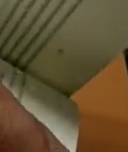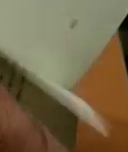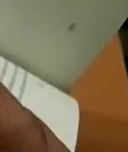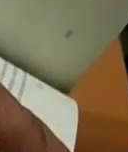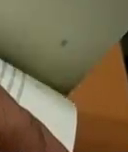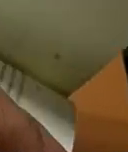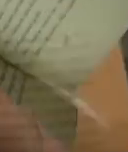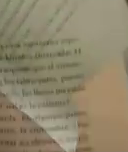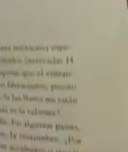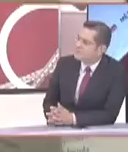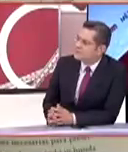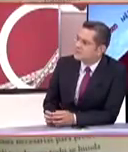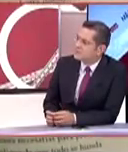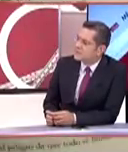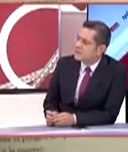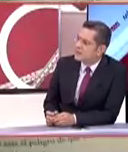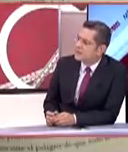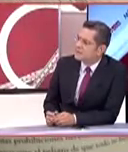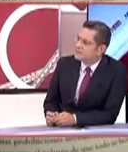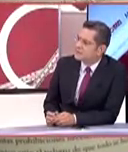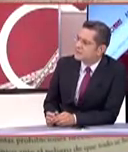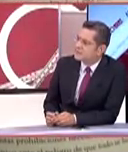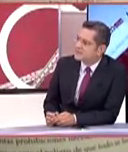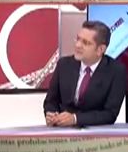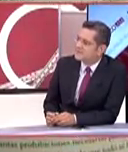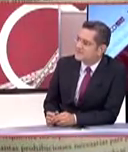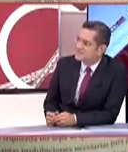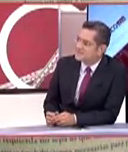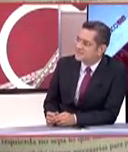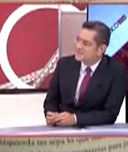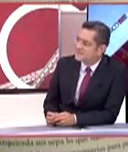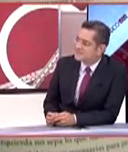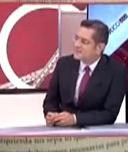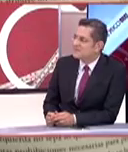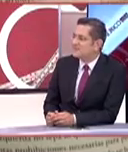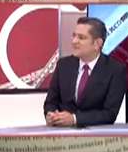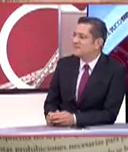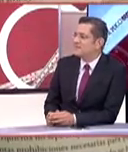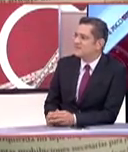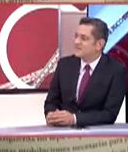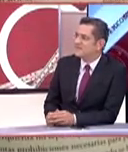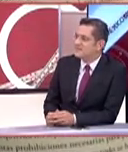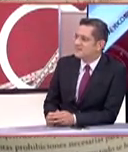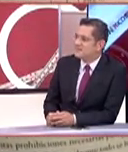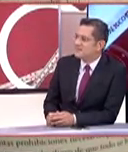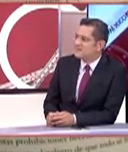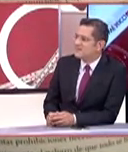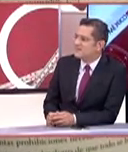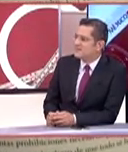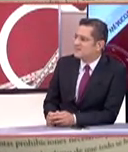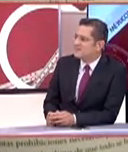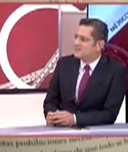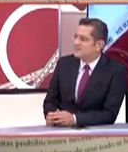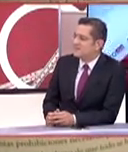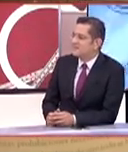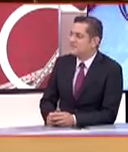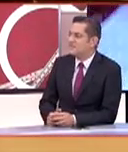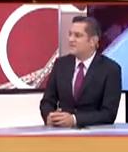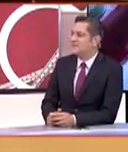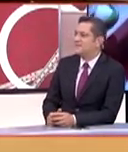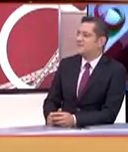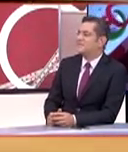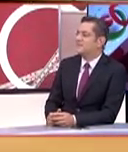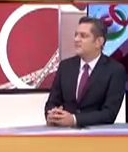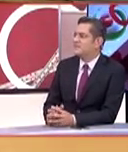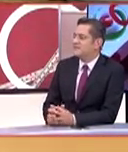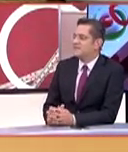paseo por las palabras, más de 1000 palabras, no 1000 como dice el título, en donde vemos la curiosidad del lector que empieza a indagar